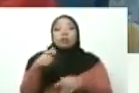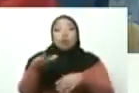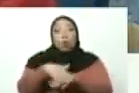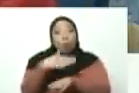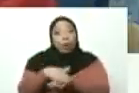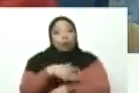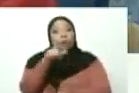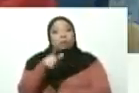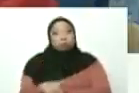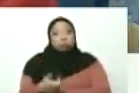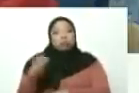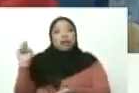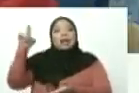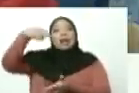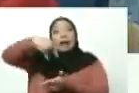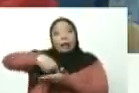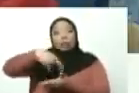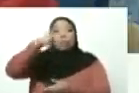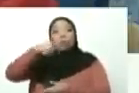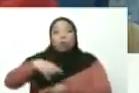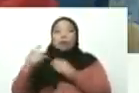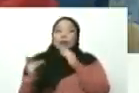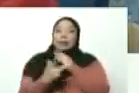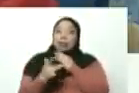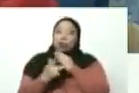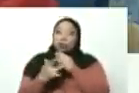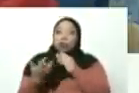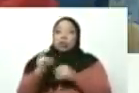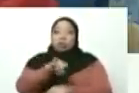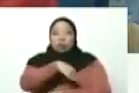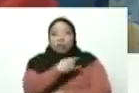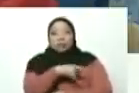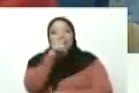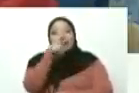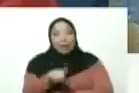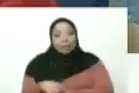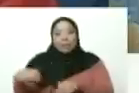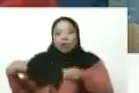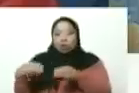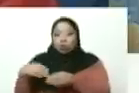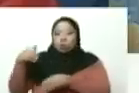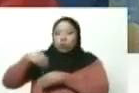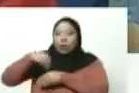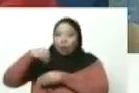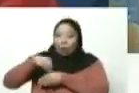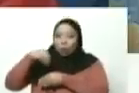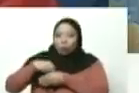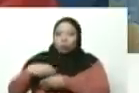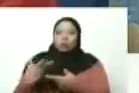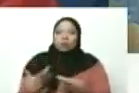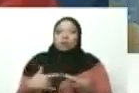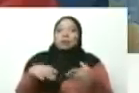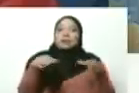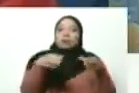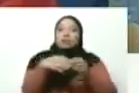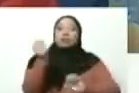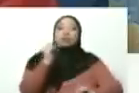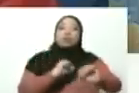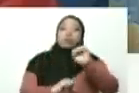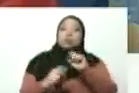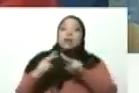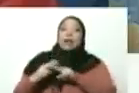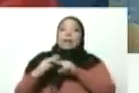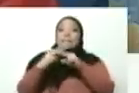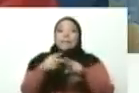profesores del instituto universitario de tecnología de maracaibo la asociación civil de cajas de ahorro y préstamos de los